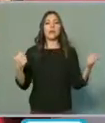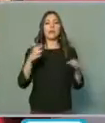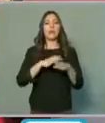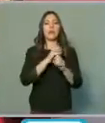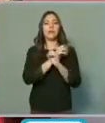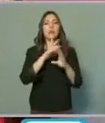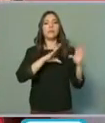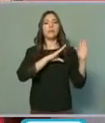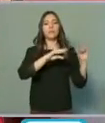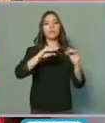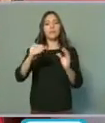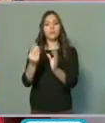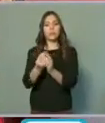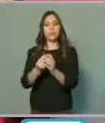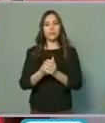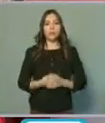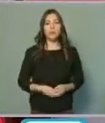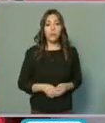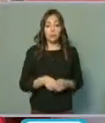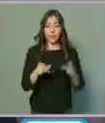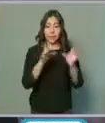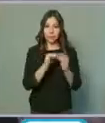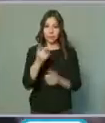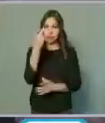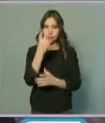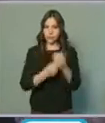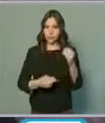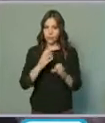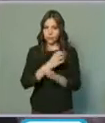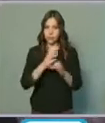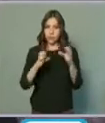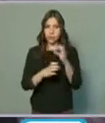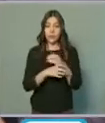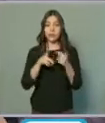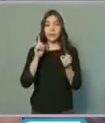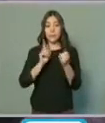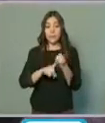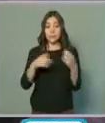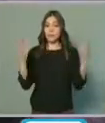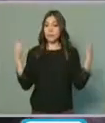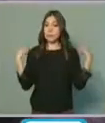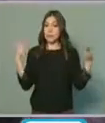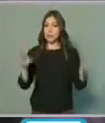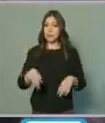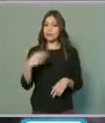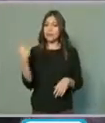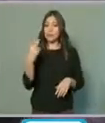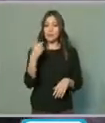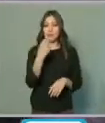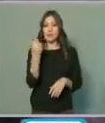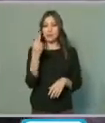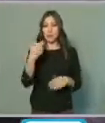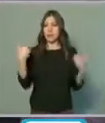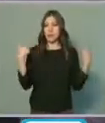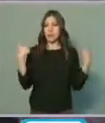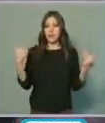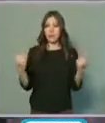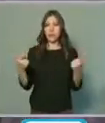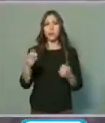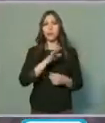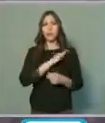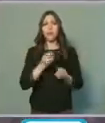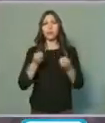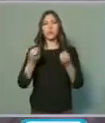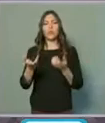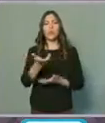aquí debemos de impulsar dos detalles. El maestro tiene que entender, y lo tenemos muy claro, que además de compartir conocimientos,